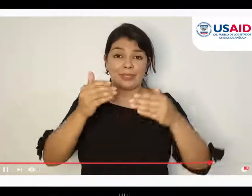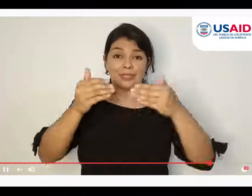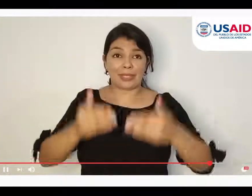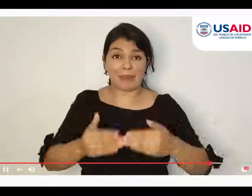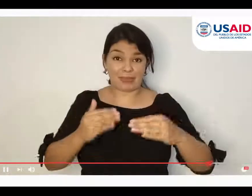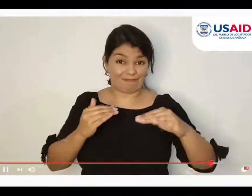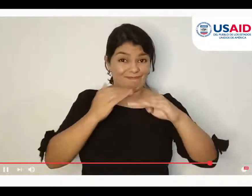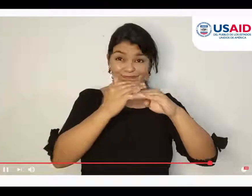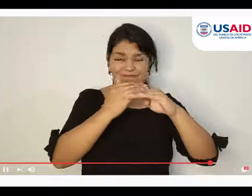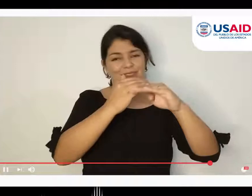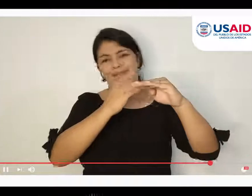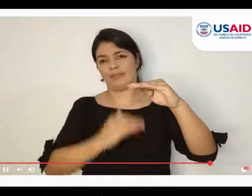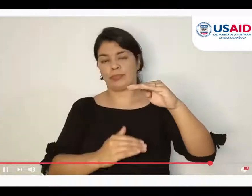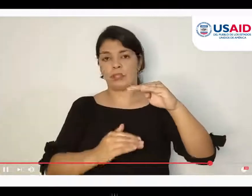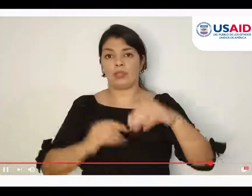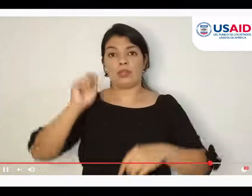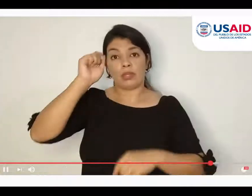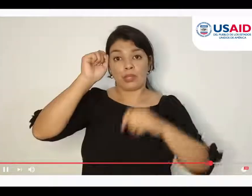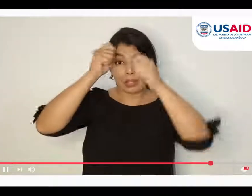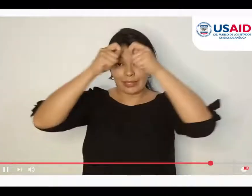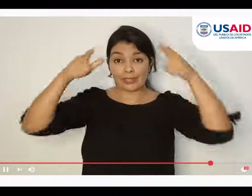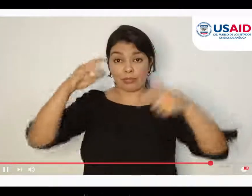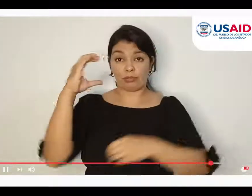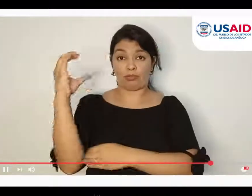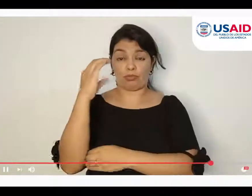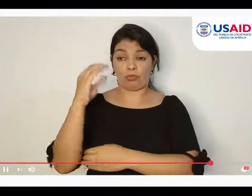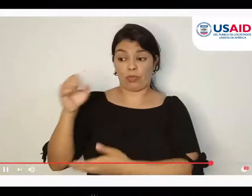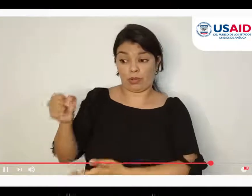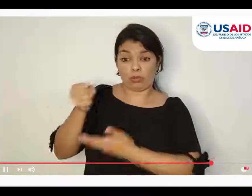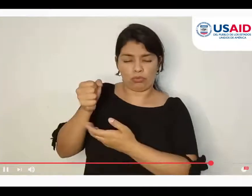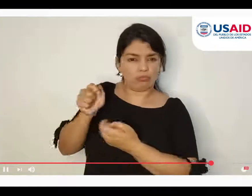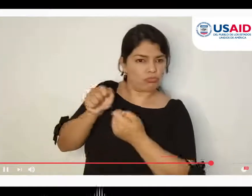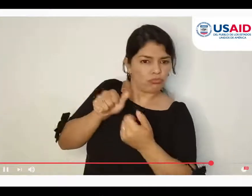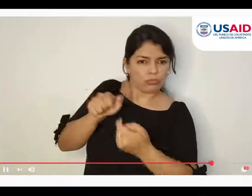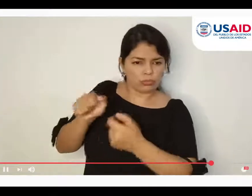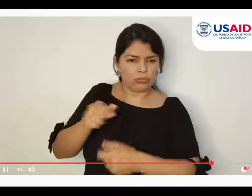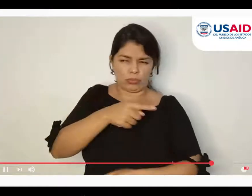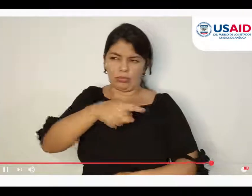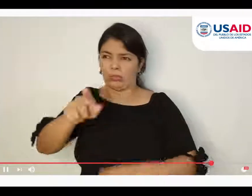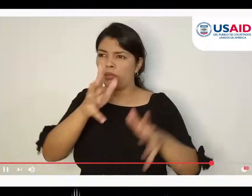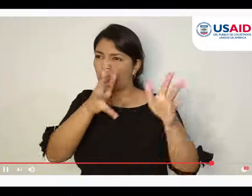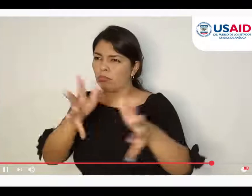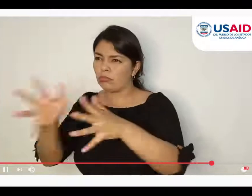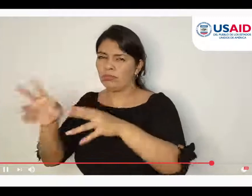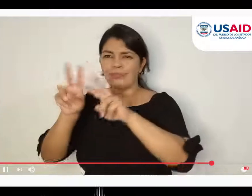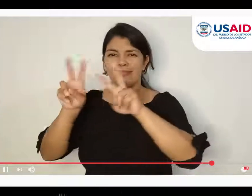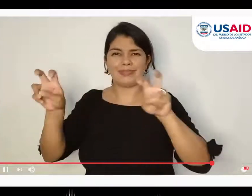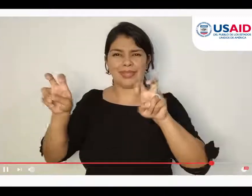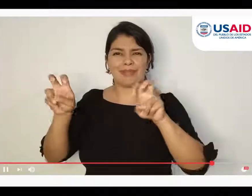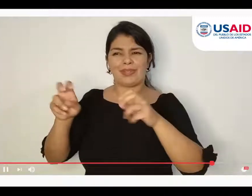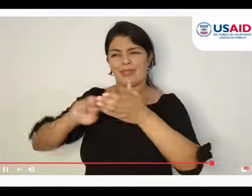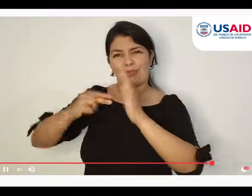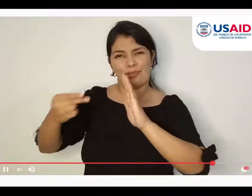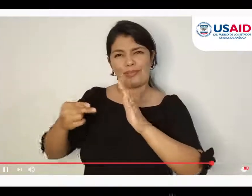en sus condiciones. El Estado colombiano invierte unos recursos importantes de manera anual en procesos de alfabetización. Tenemos